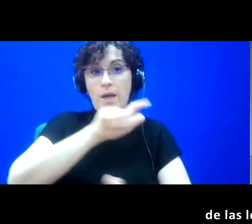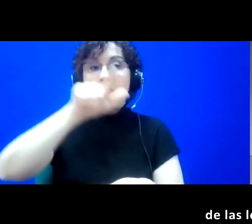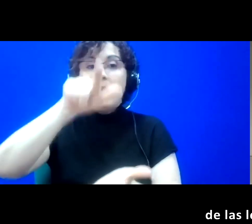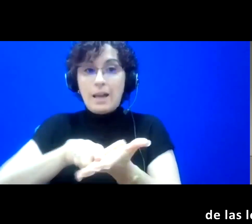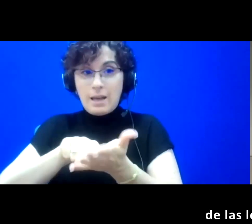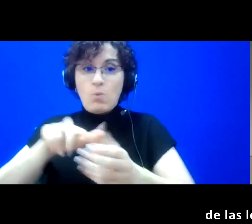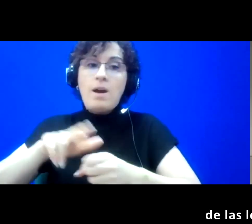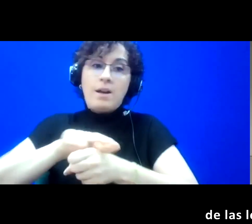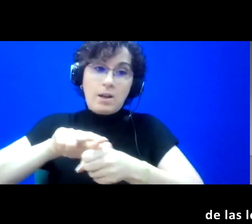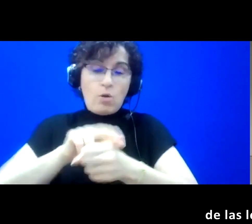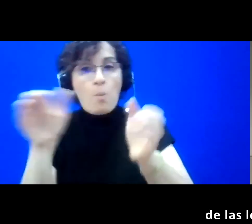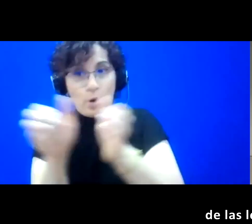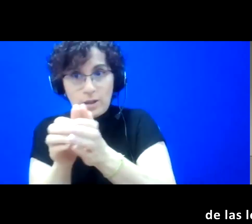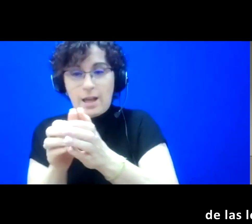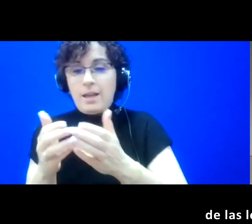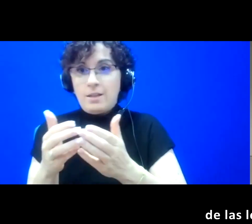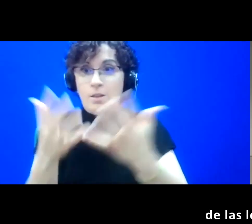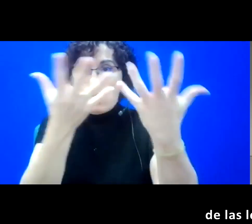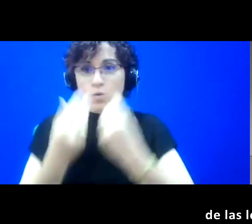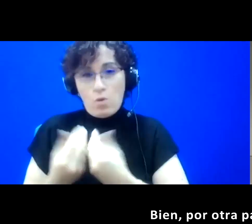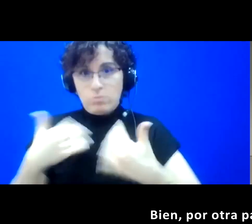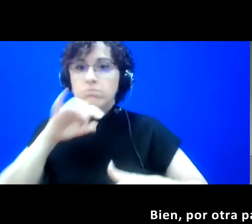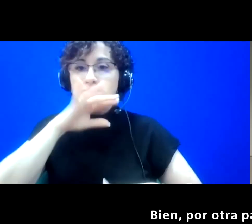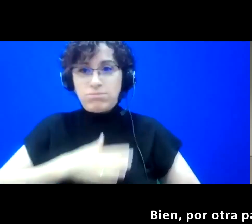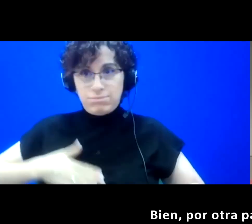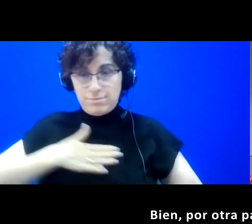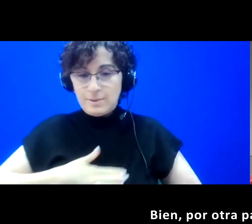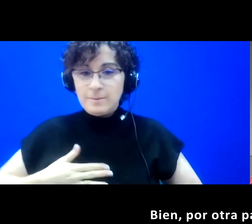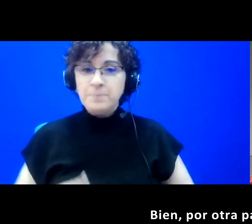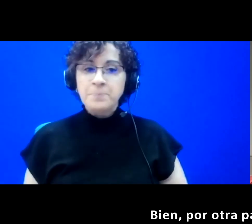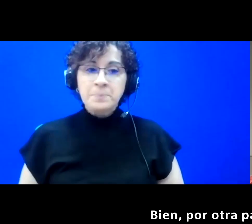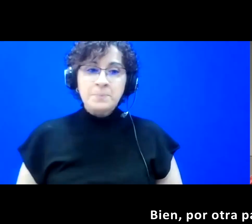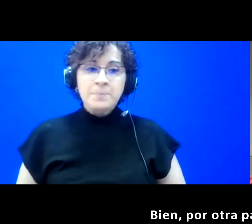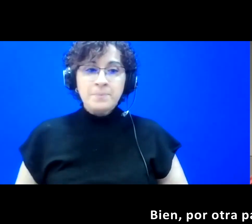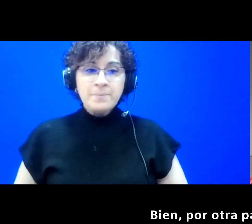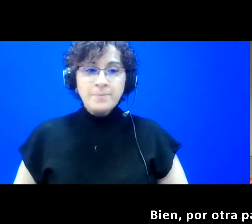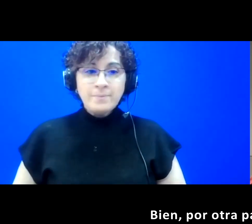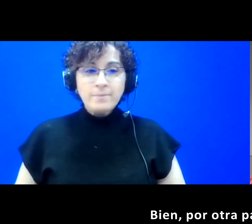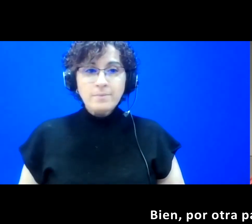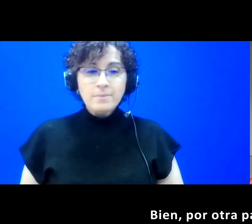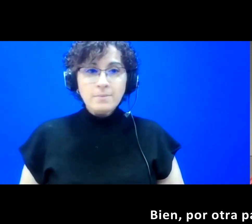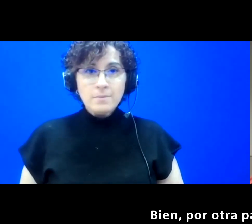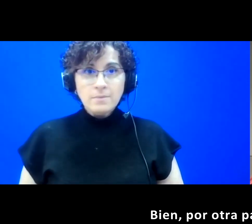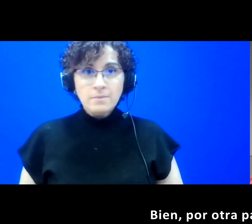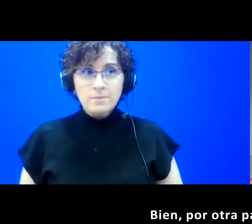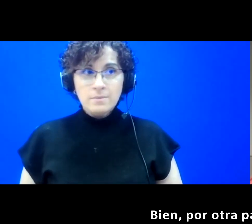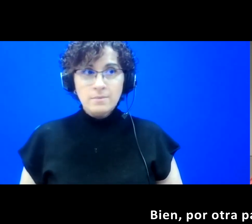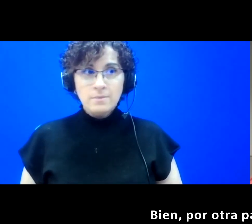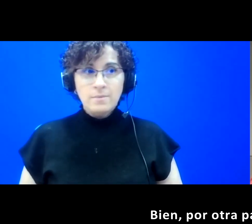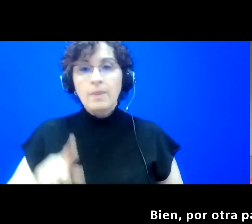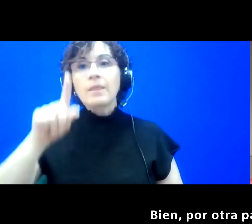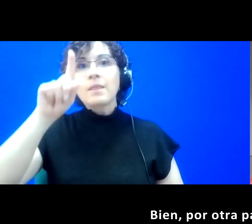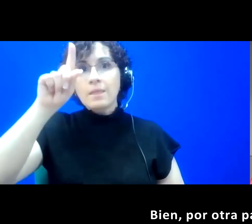o Minoritarias. Bien, por otra parte, encantada de ver